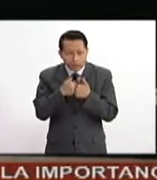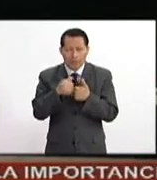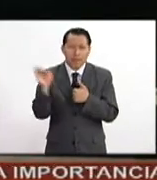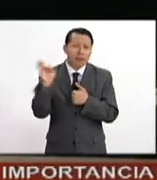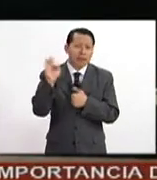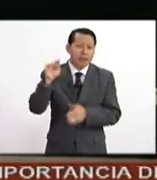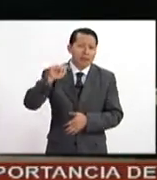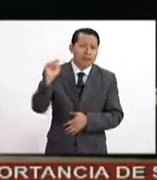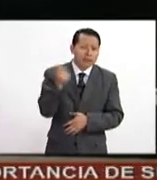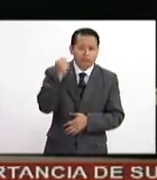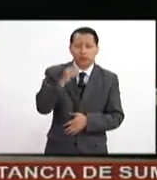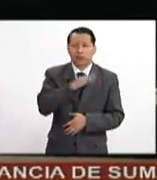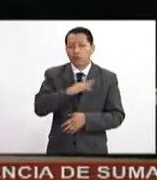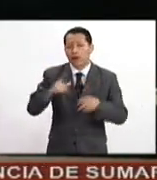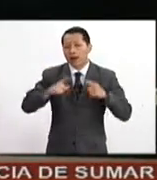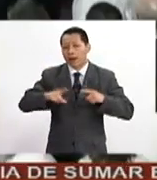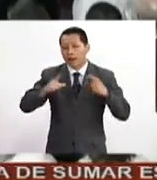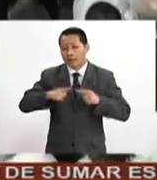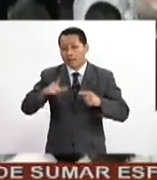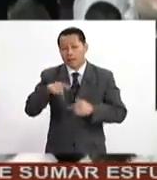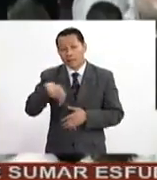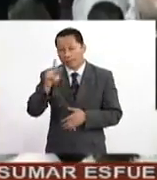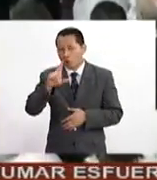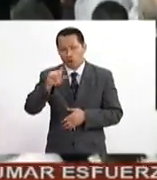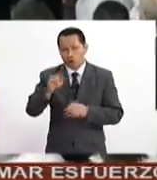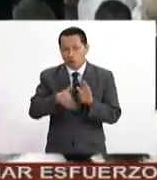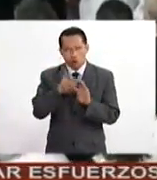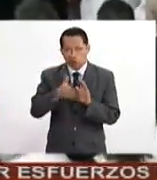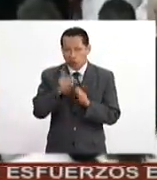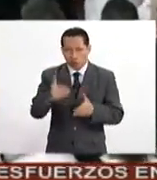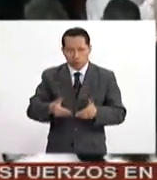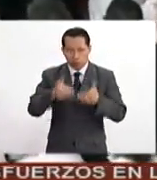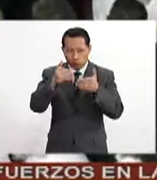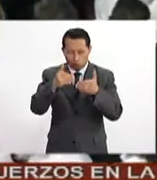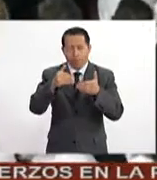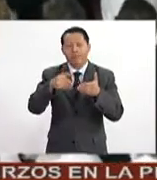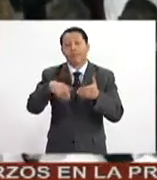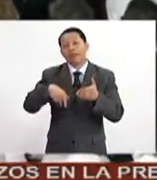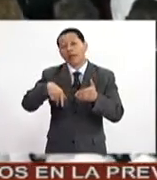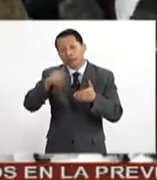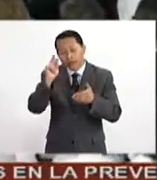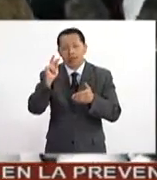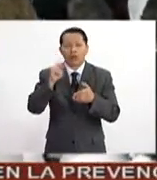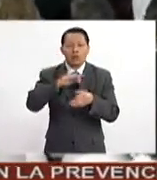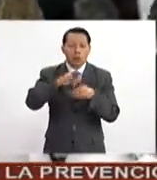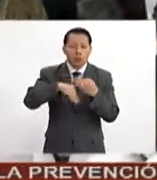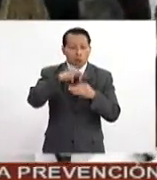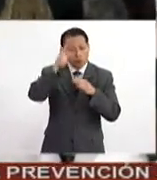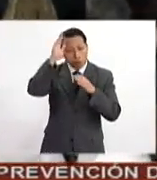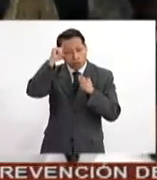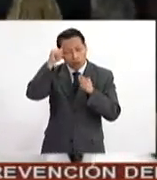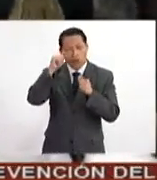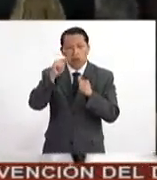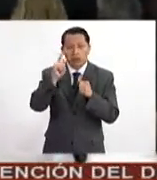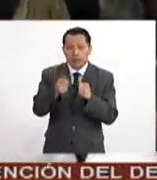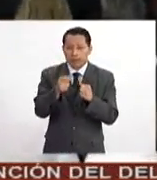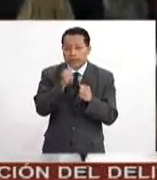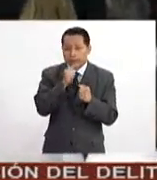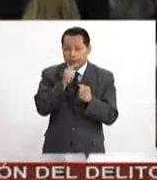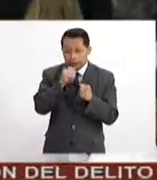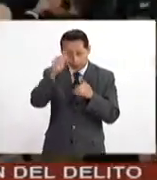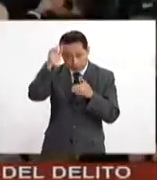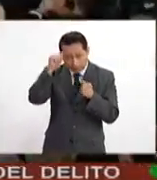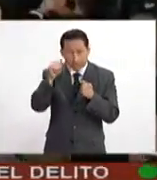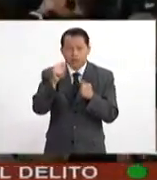tecnología, contratación de agentes, pero no para el muro. Sin embargo, y por eso todos los acuerdos son tentativos hasta que no esté llegado a un acuerdo